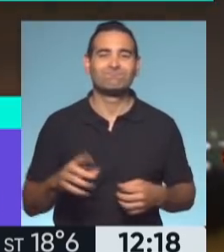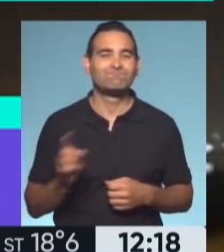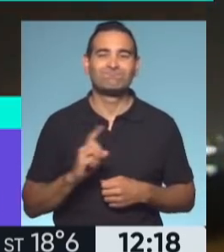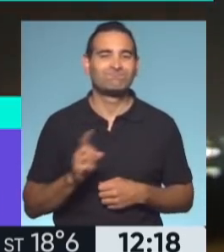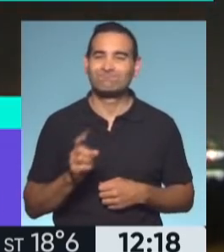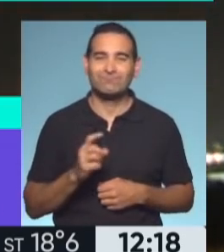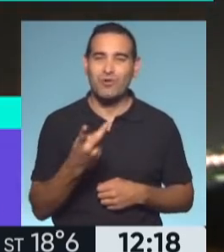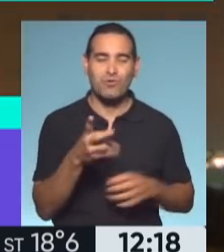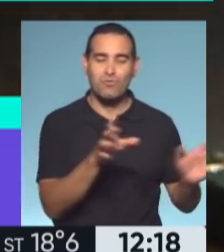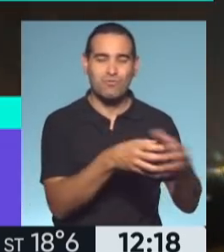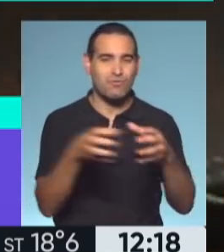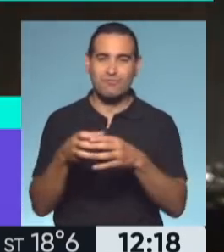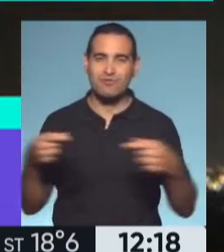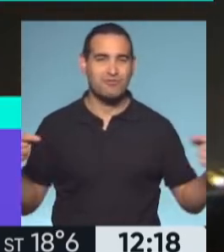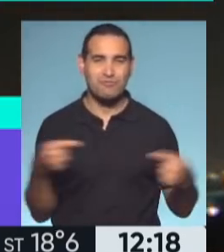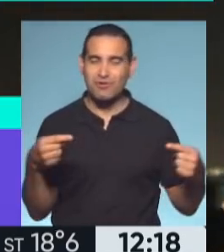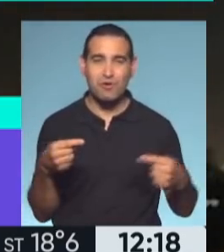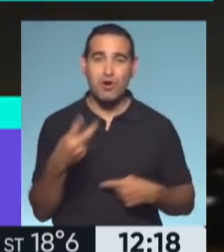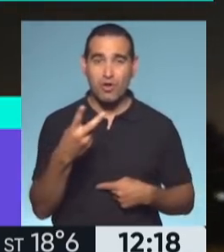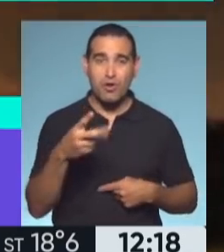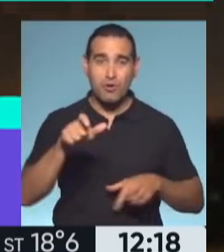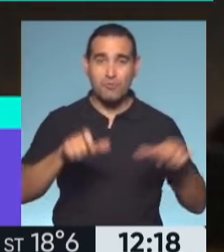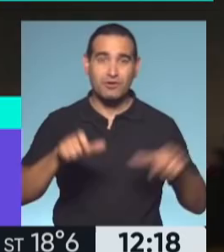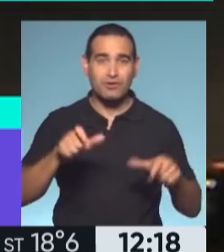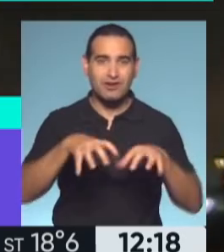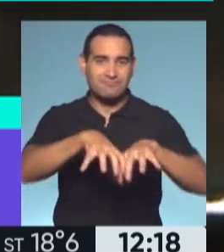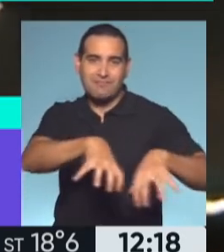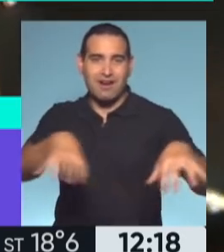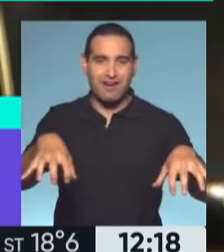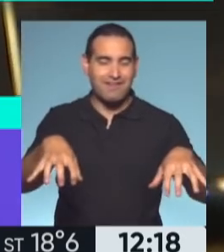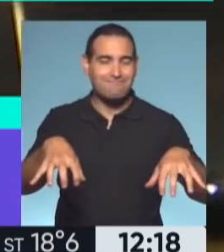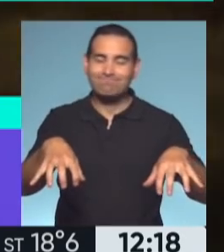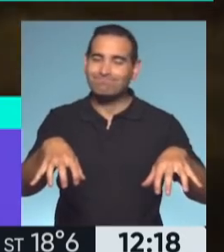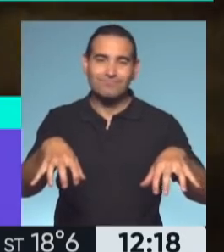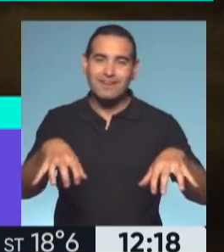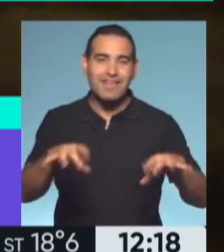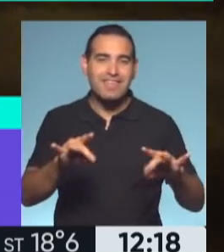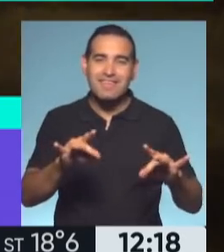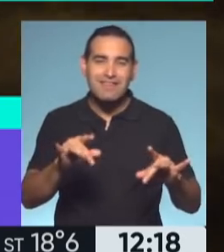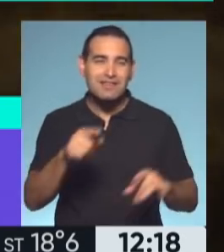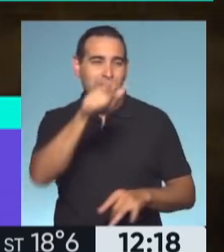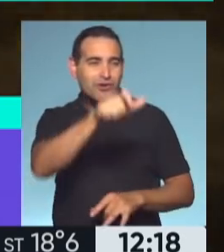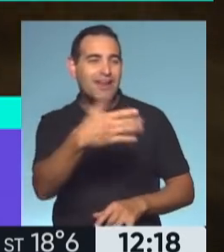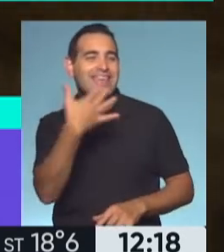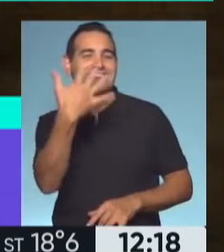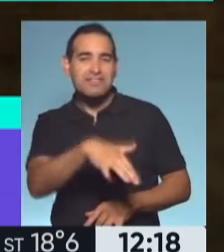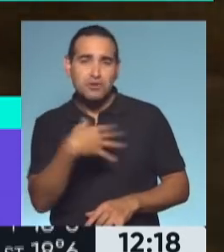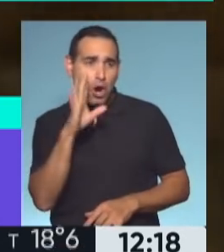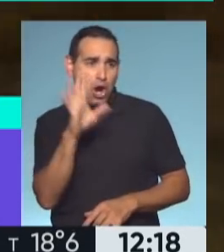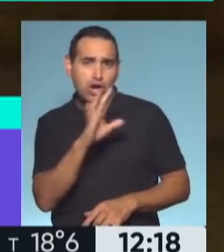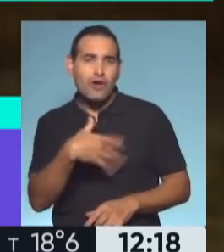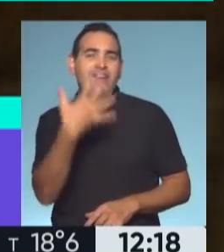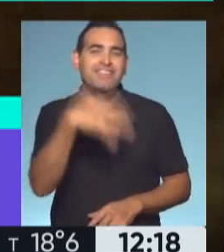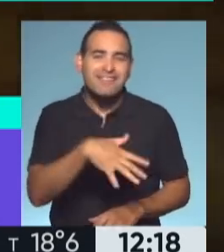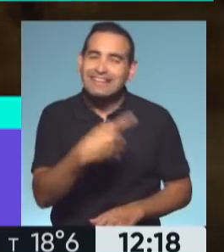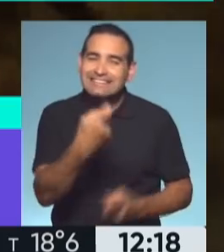buena de ambos lados. ¿Por qué? Porque ambas poblaciones están cada vez más separadas. Y es muy difícil comprender al otro si no lo conoces, si no